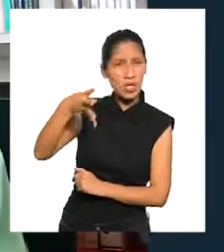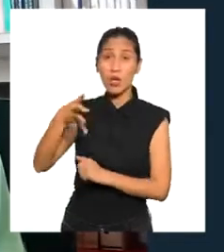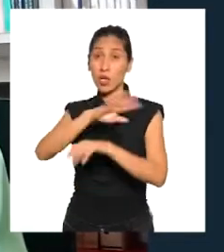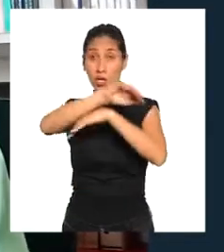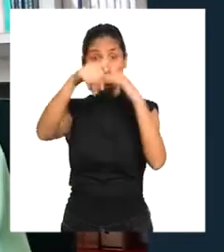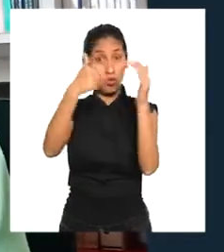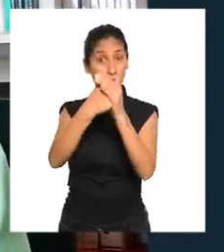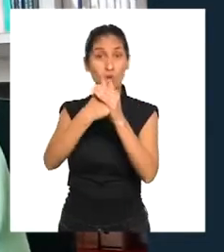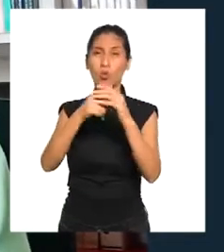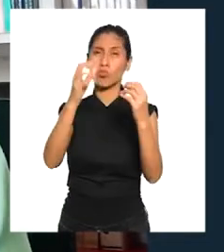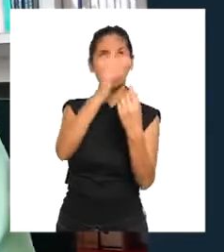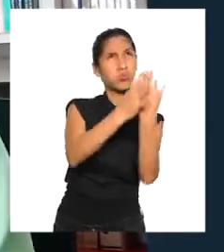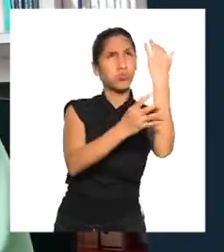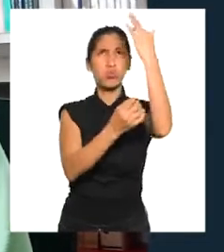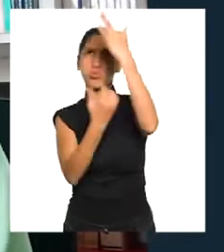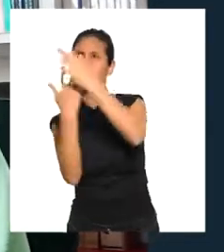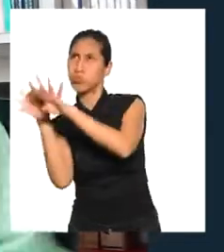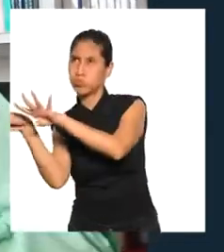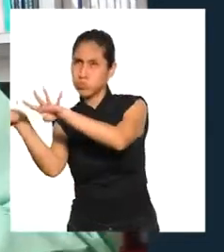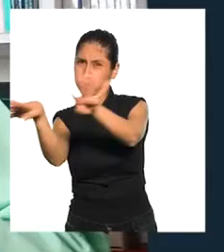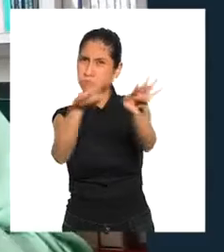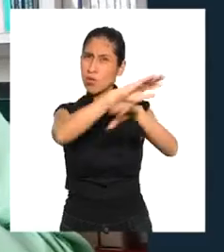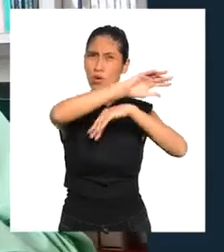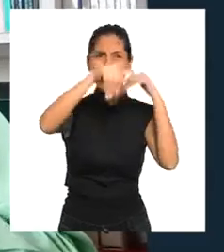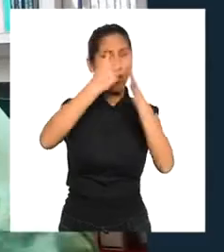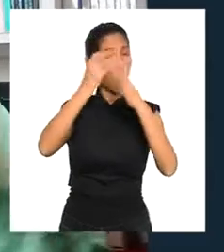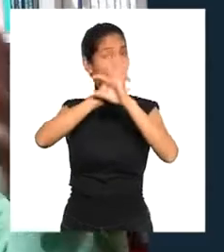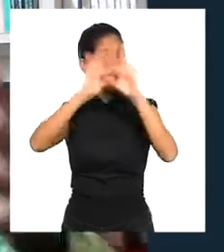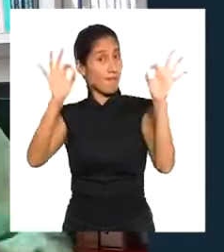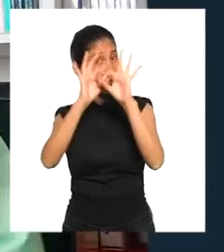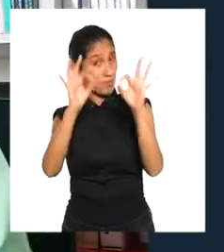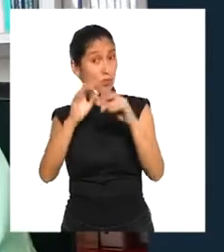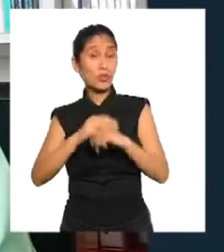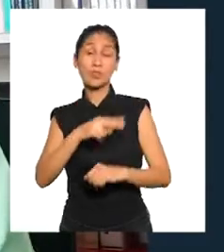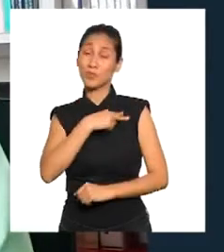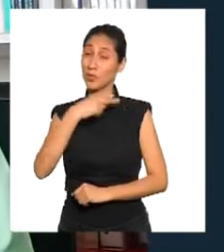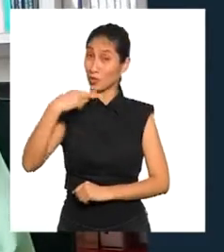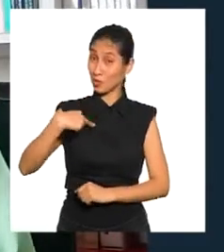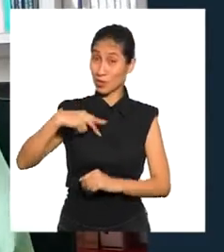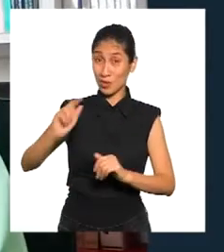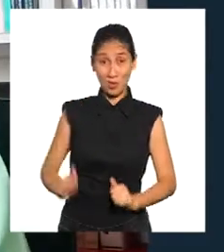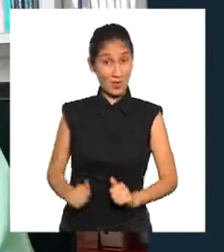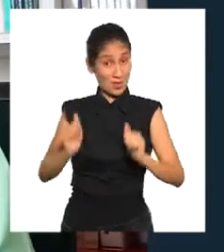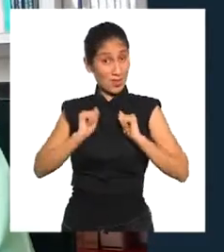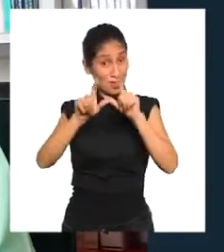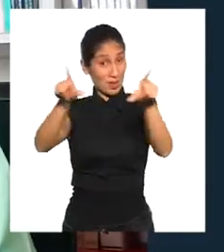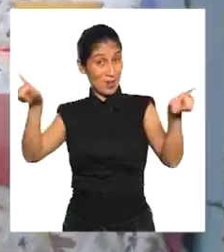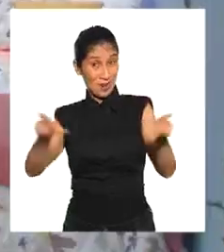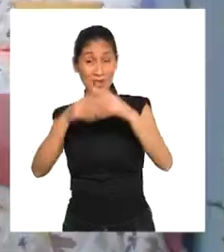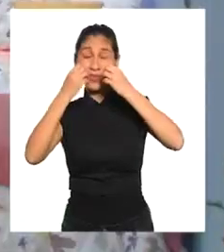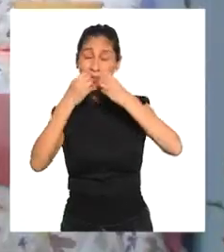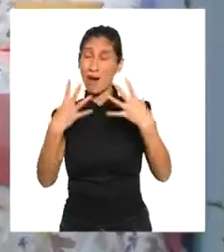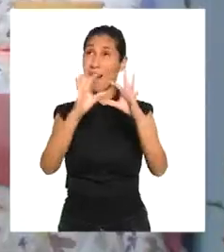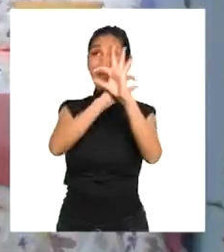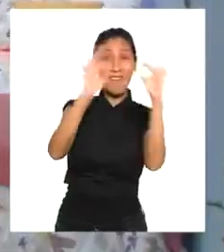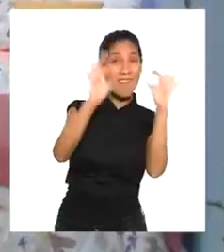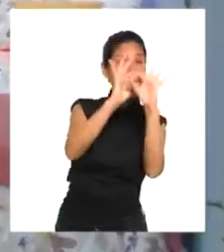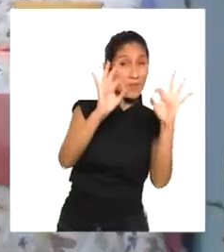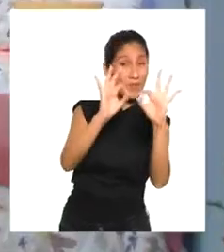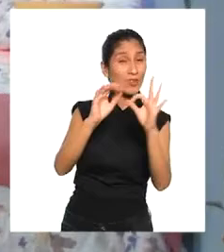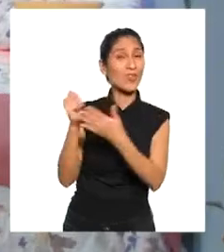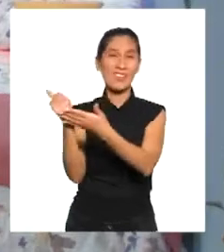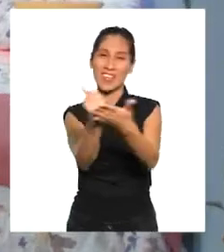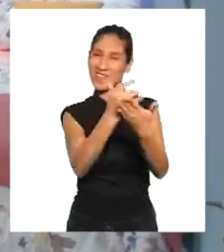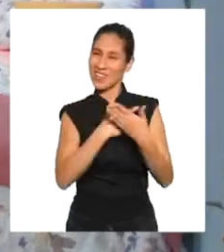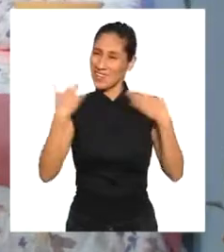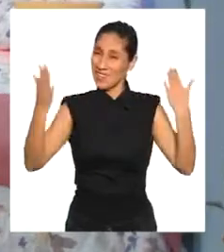ambiente sano nos va a ayudar a ser felices y a realizar todas las actividades que nos hacen sentir bien. ¿Es cierto que la